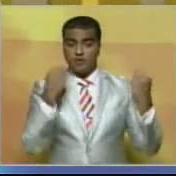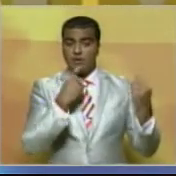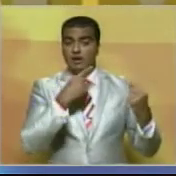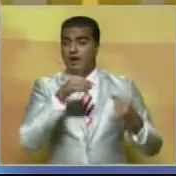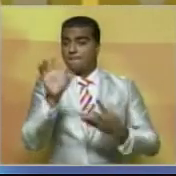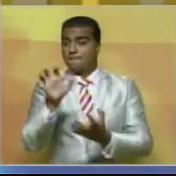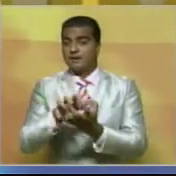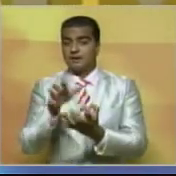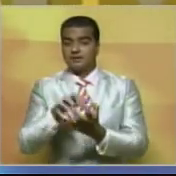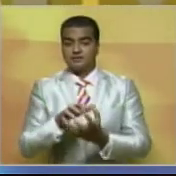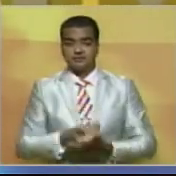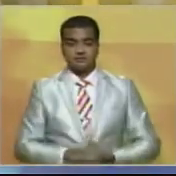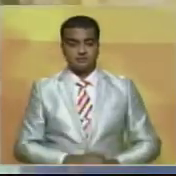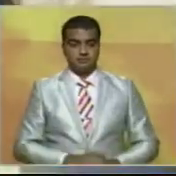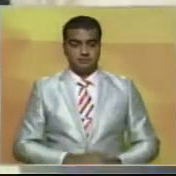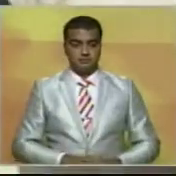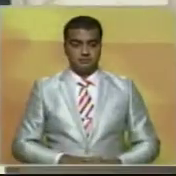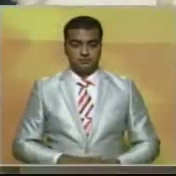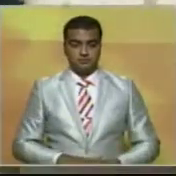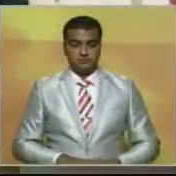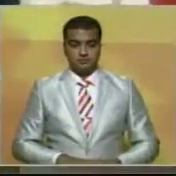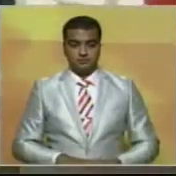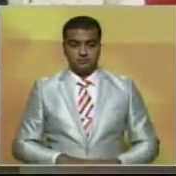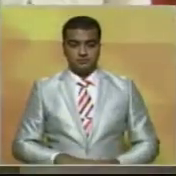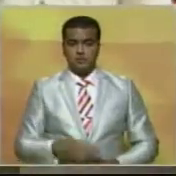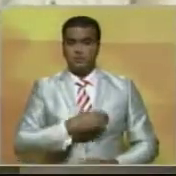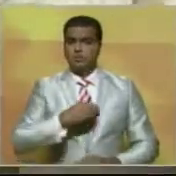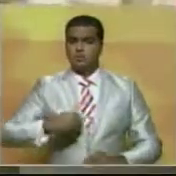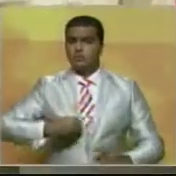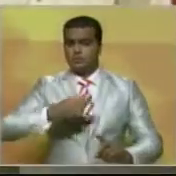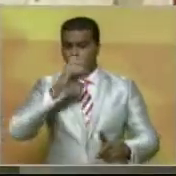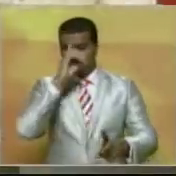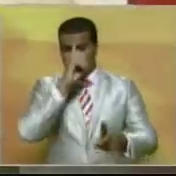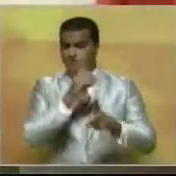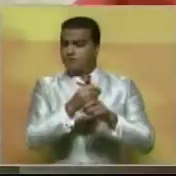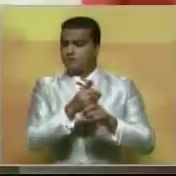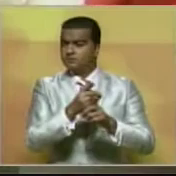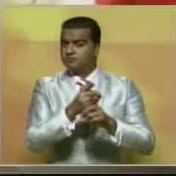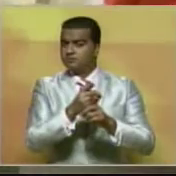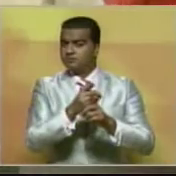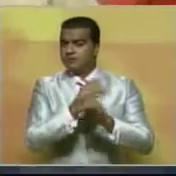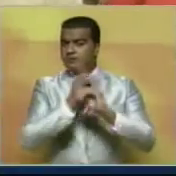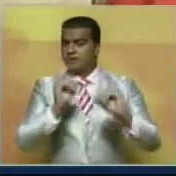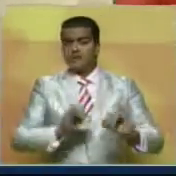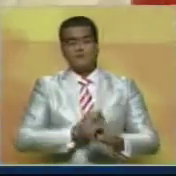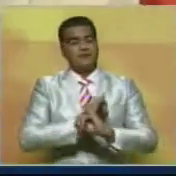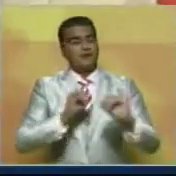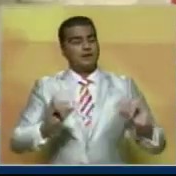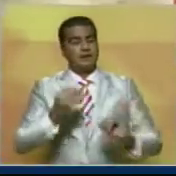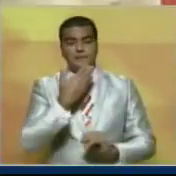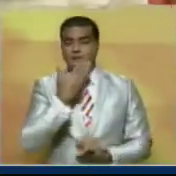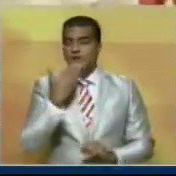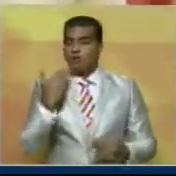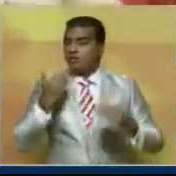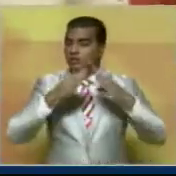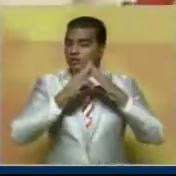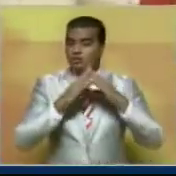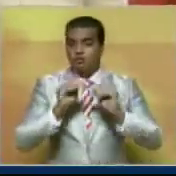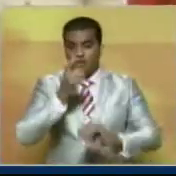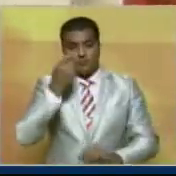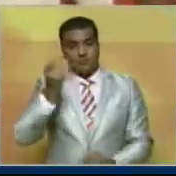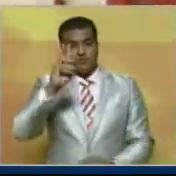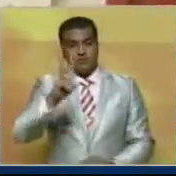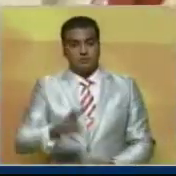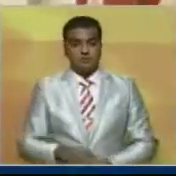a la isla de Margarita. Nuestros objetivos es para la felicidad y la prosperidad de todo el